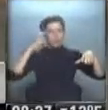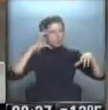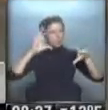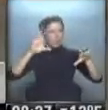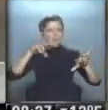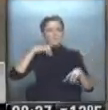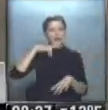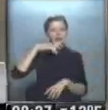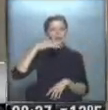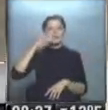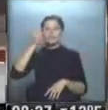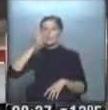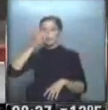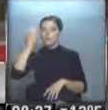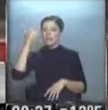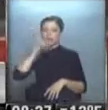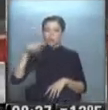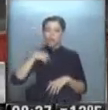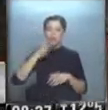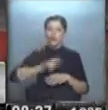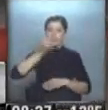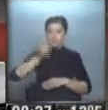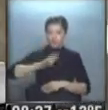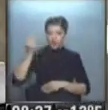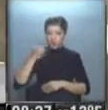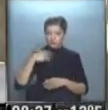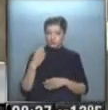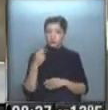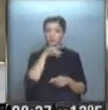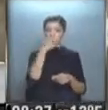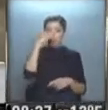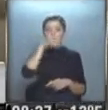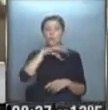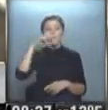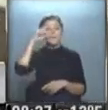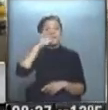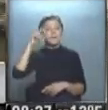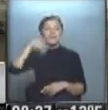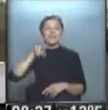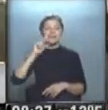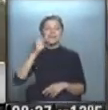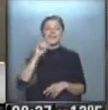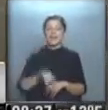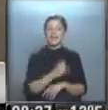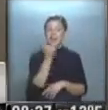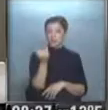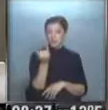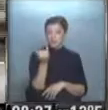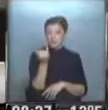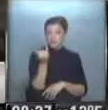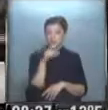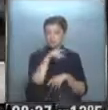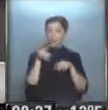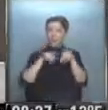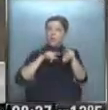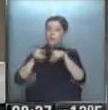fue la clasificación. El sábado un espectáculo muy emotivo. Pernía le terminó ganando la final a Agustín Canapino en competencia